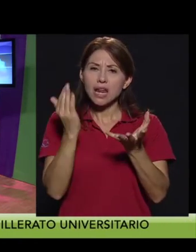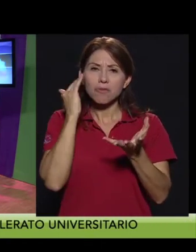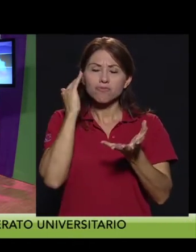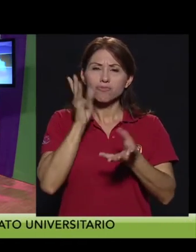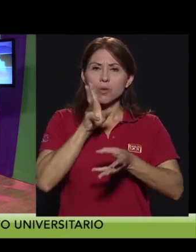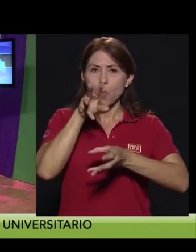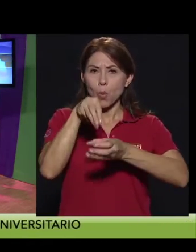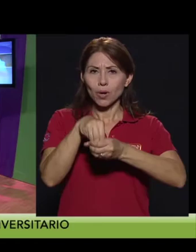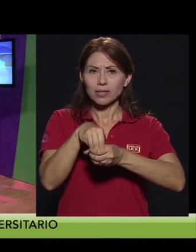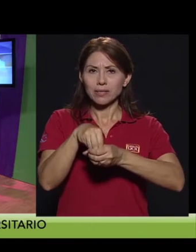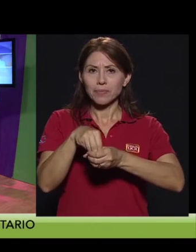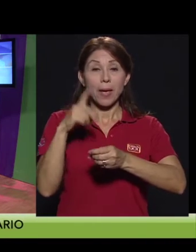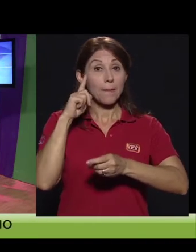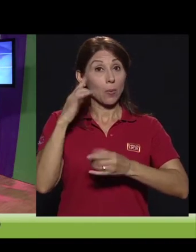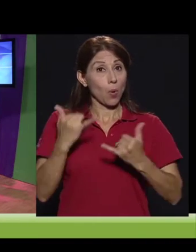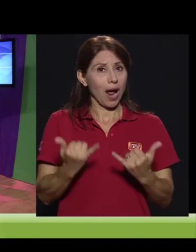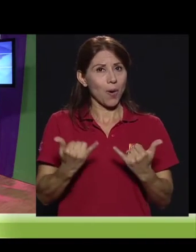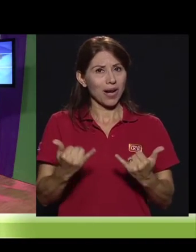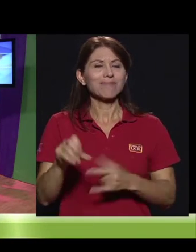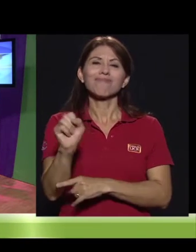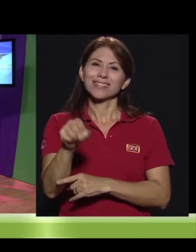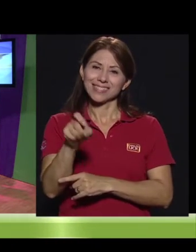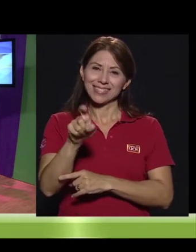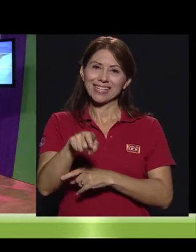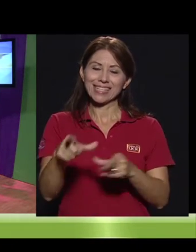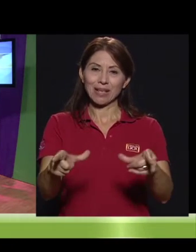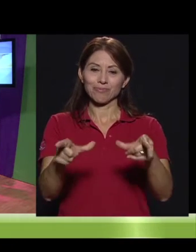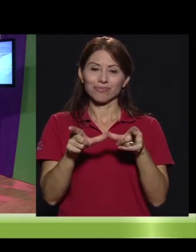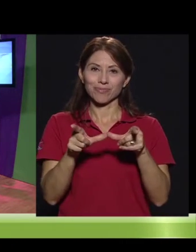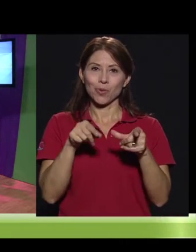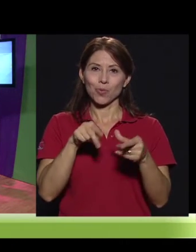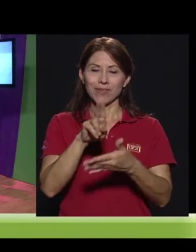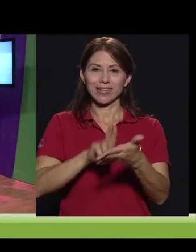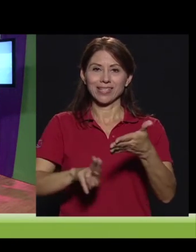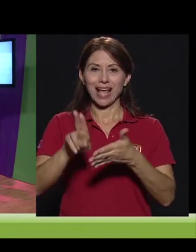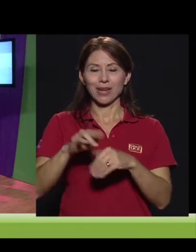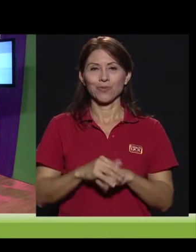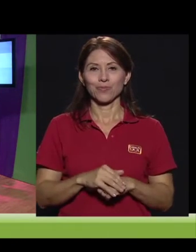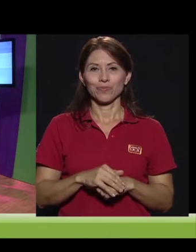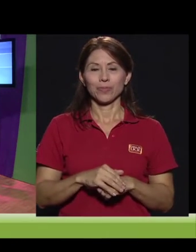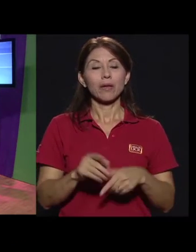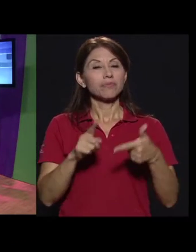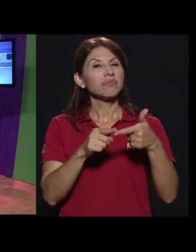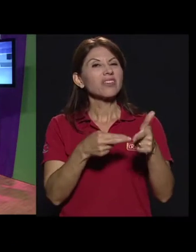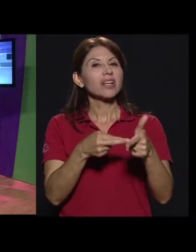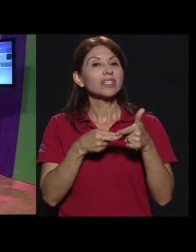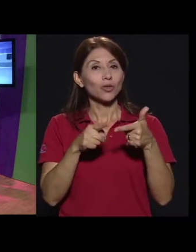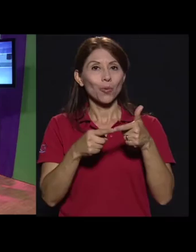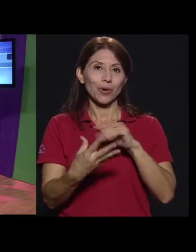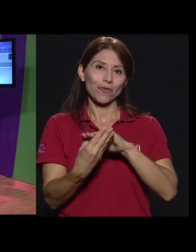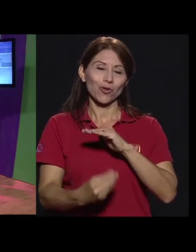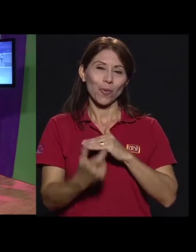¿verdad? Por ahora, sí que tengan el título universitario. Otro requisito, bueno, fotocopiar la cédula de identidad, ¿verdad? Y una